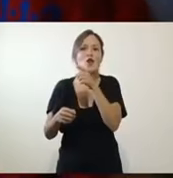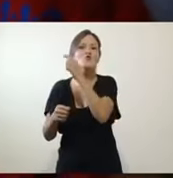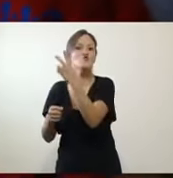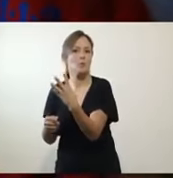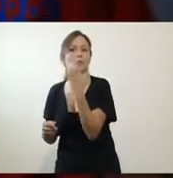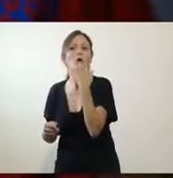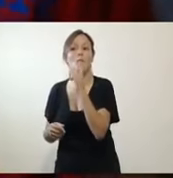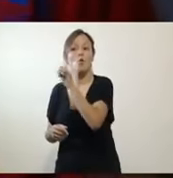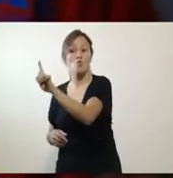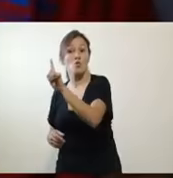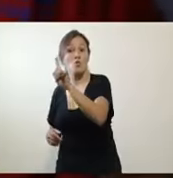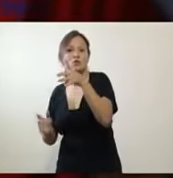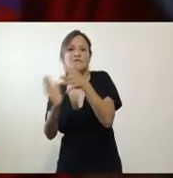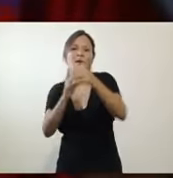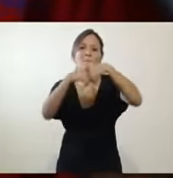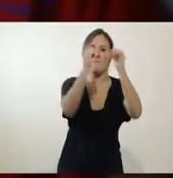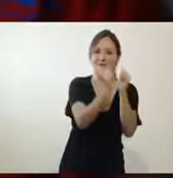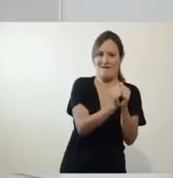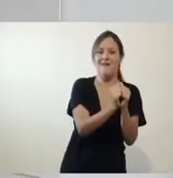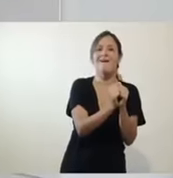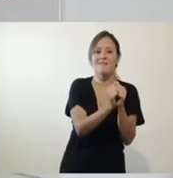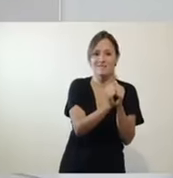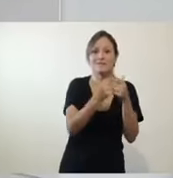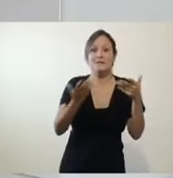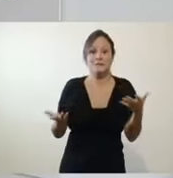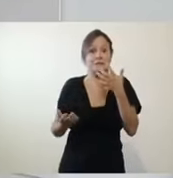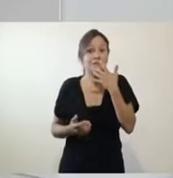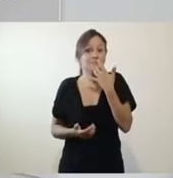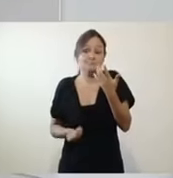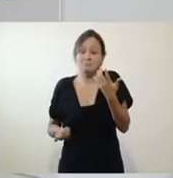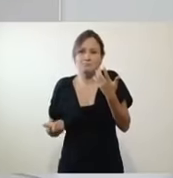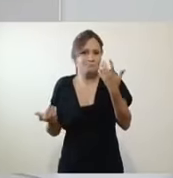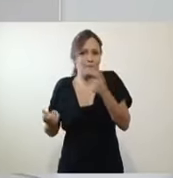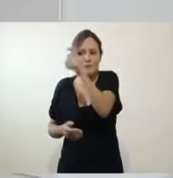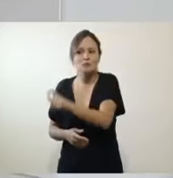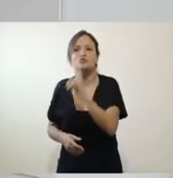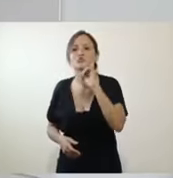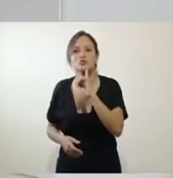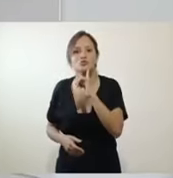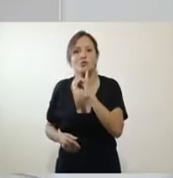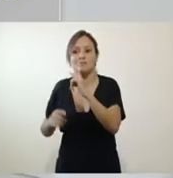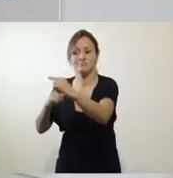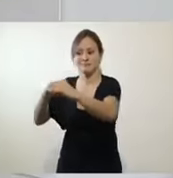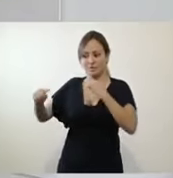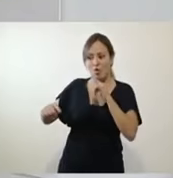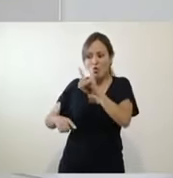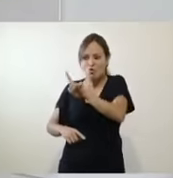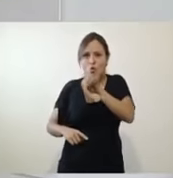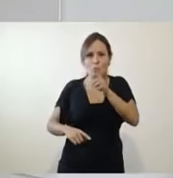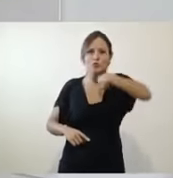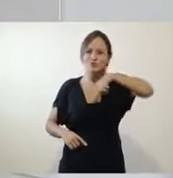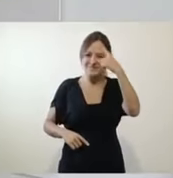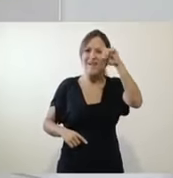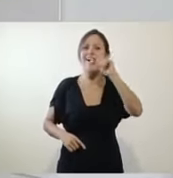es una pelea. Entonces, cuando la persona sorda manda 11, sabemos que es una pelea.